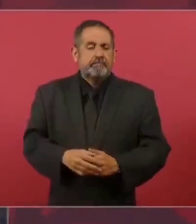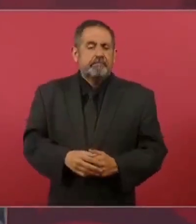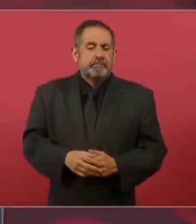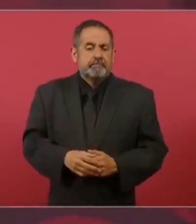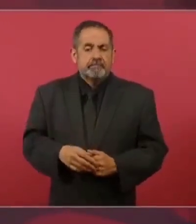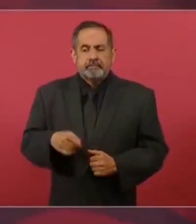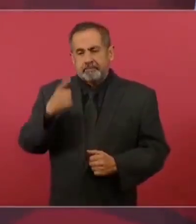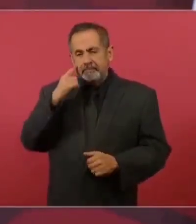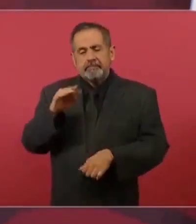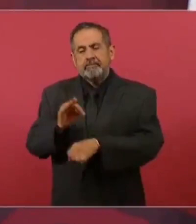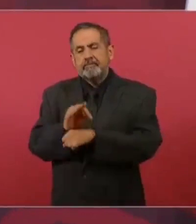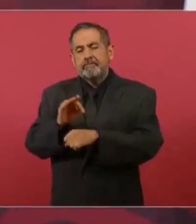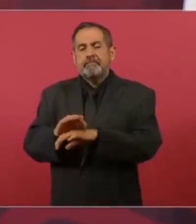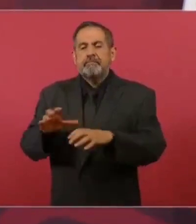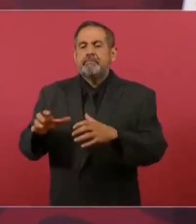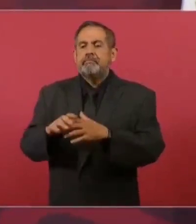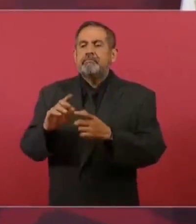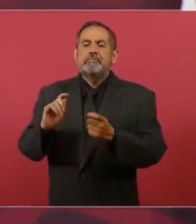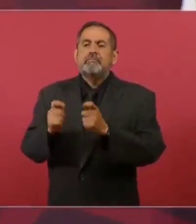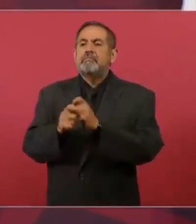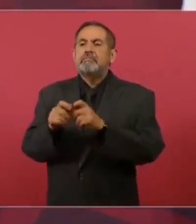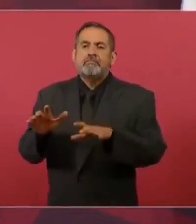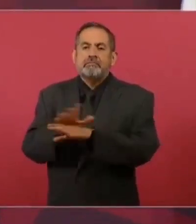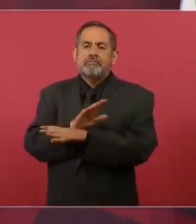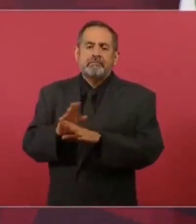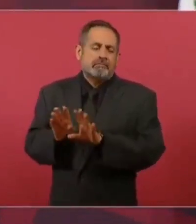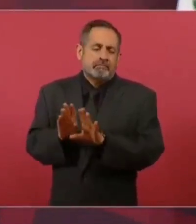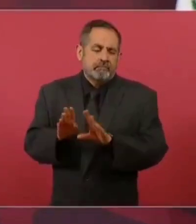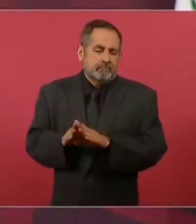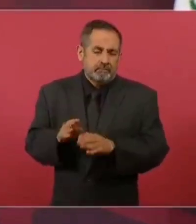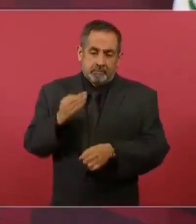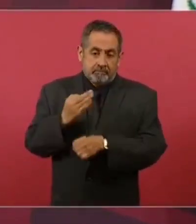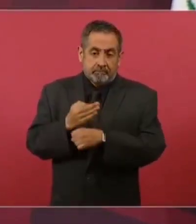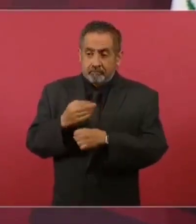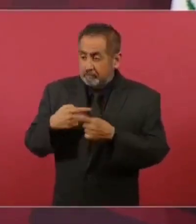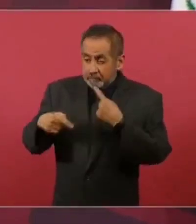de la defensa de la transformación.